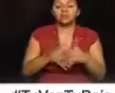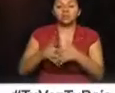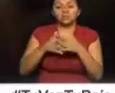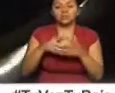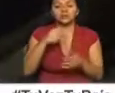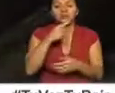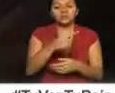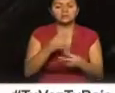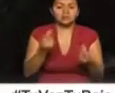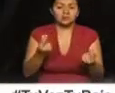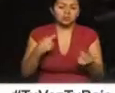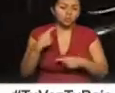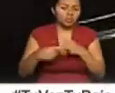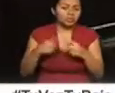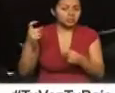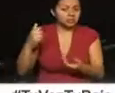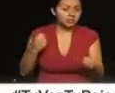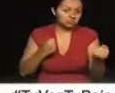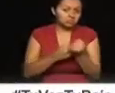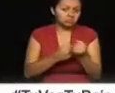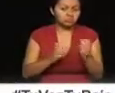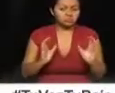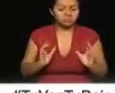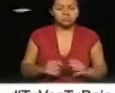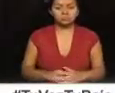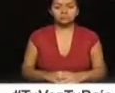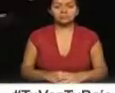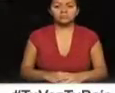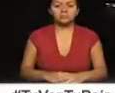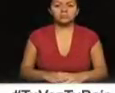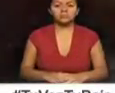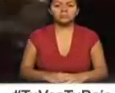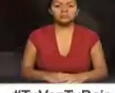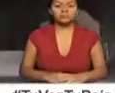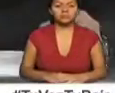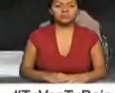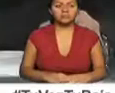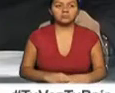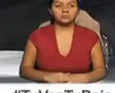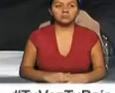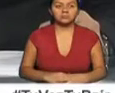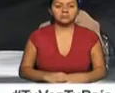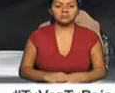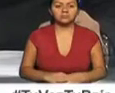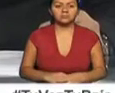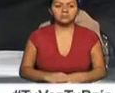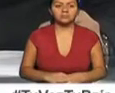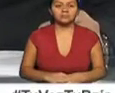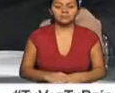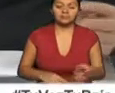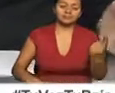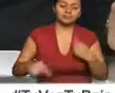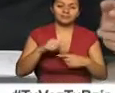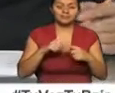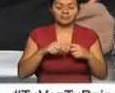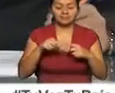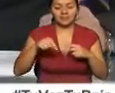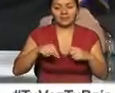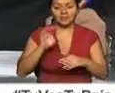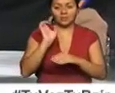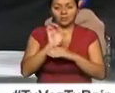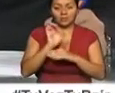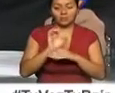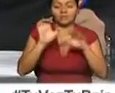estar listo para proporcionar toda la asistencia consular necesaria. Retomamos el plano nacional.